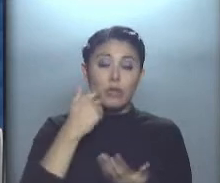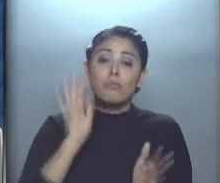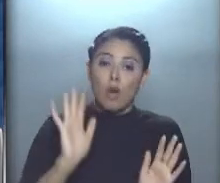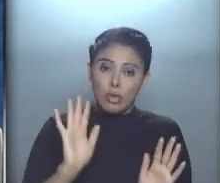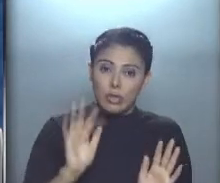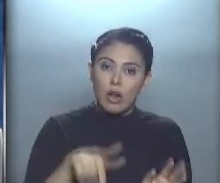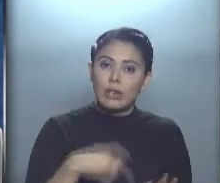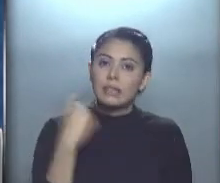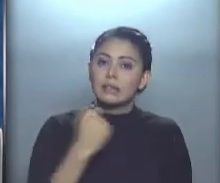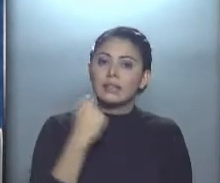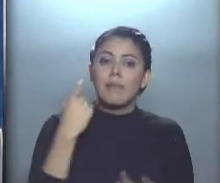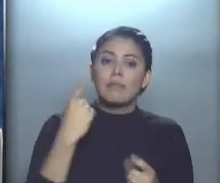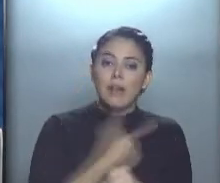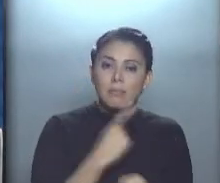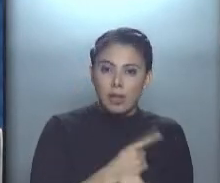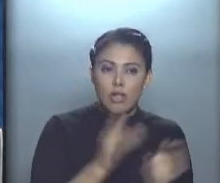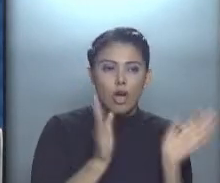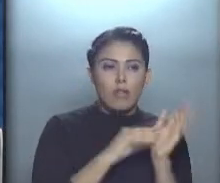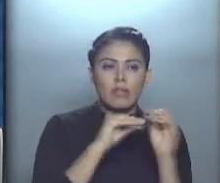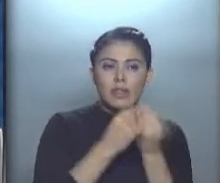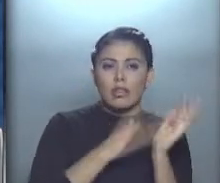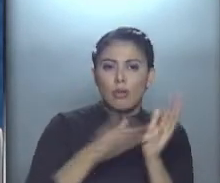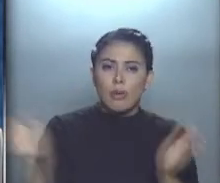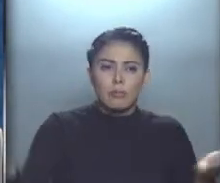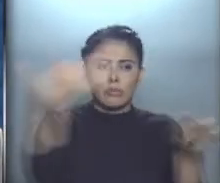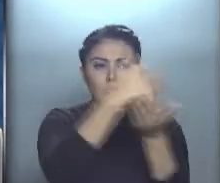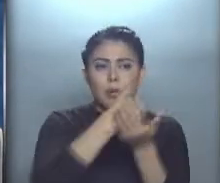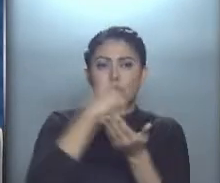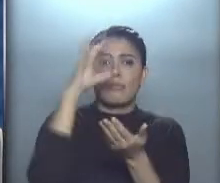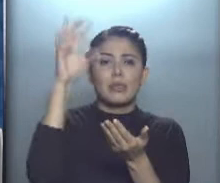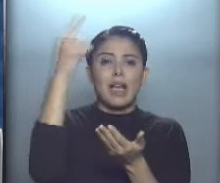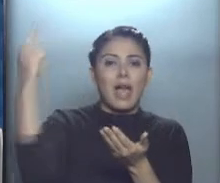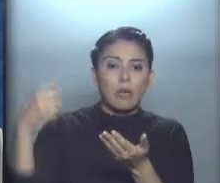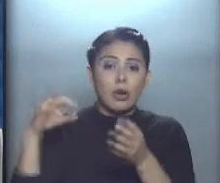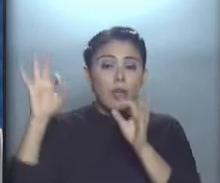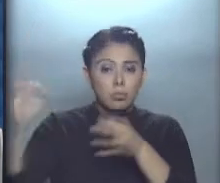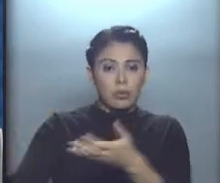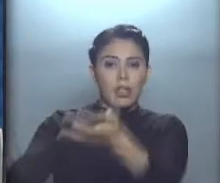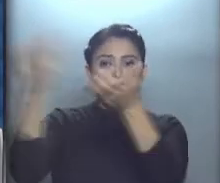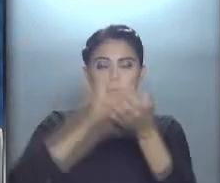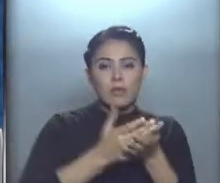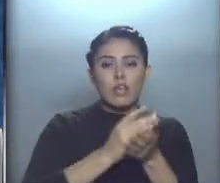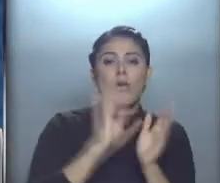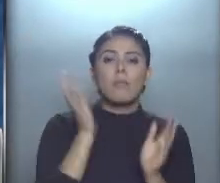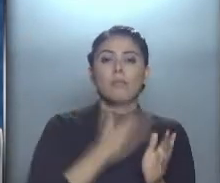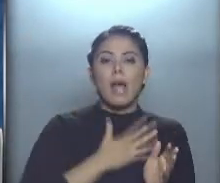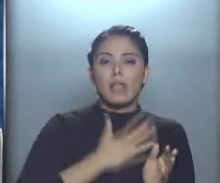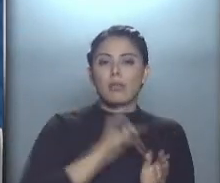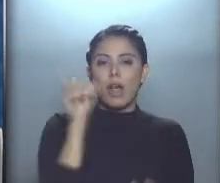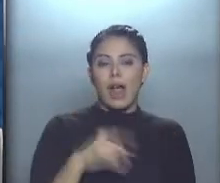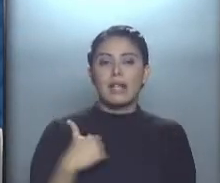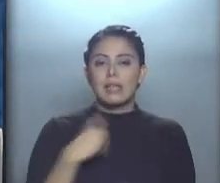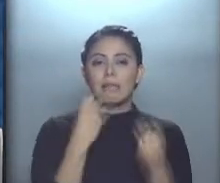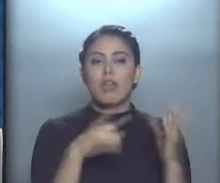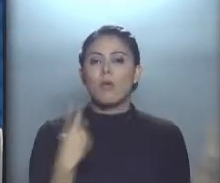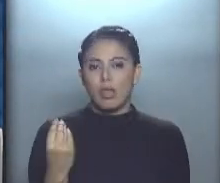lo que se trata es de la recopilación de los datos en cada una de las provincias para consolidar una información respecto a las pérdidas patrimoniales. Las pérdidas